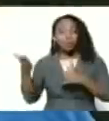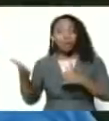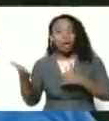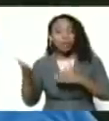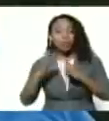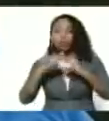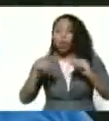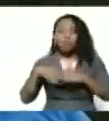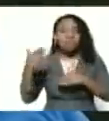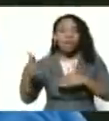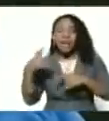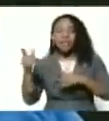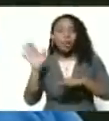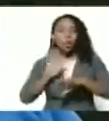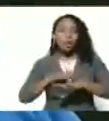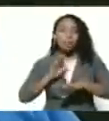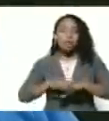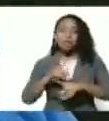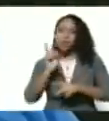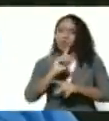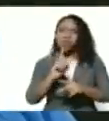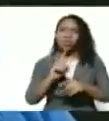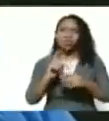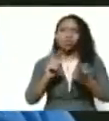Todo lo demás son consecuencias, no son causas.